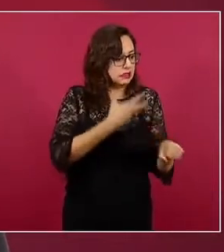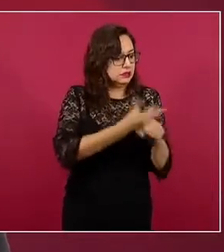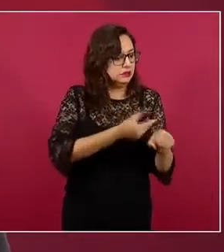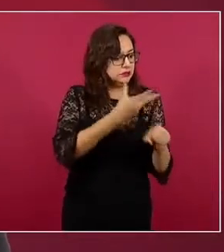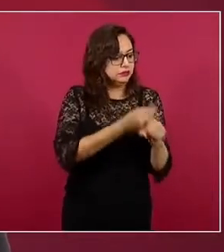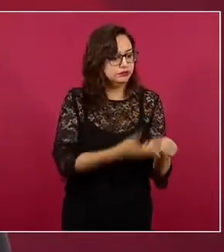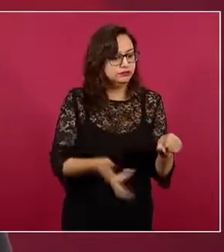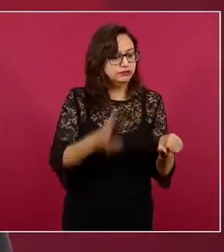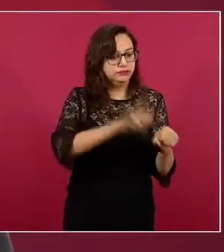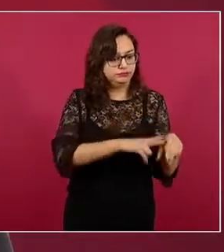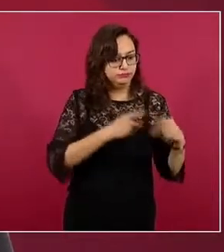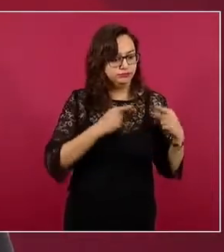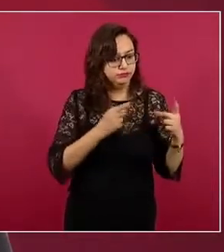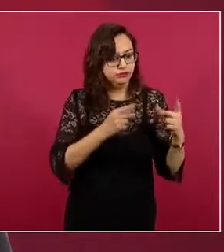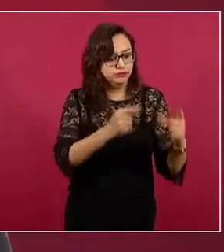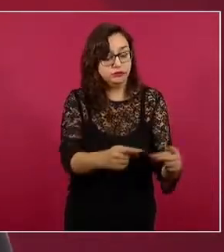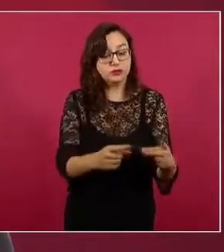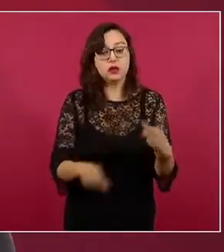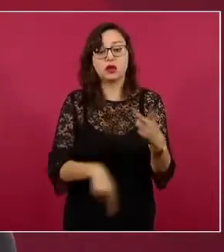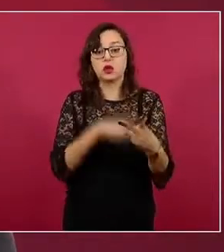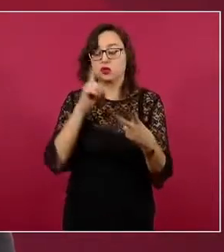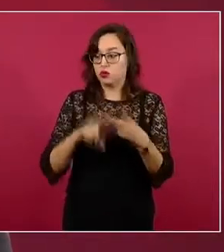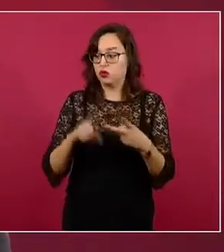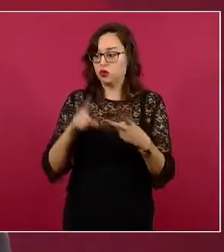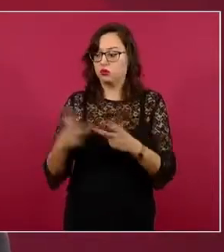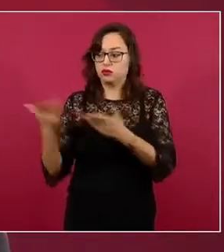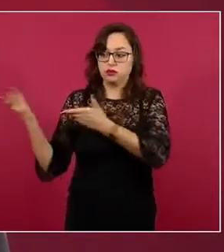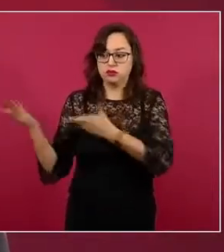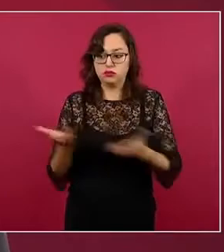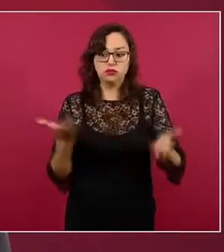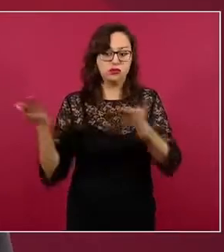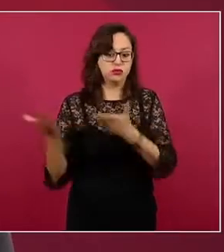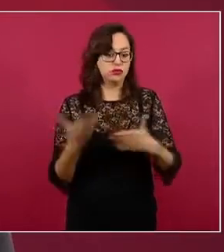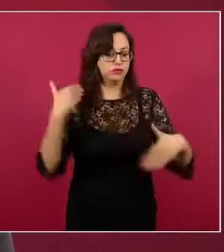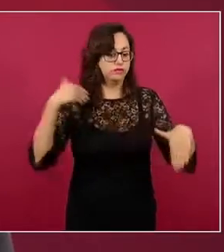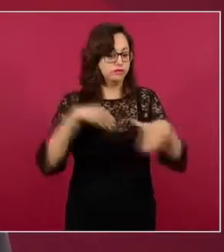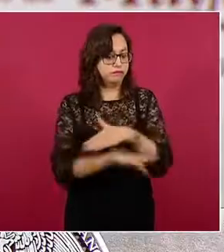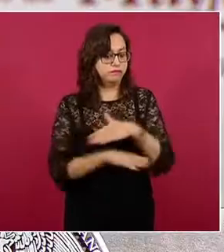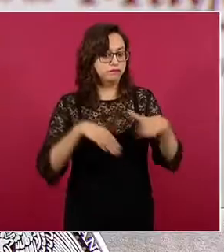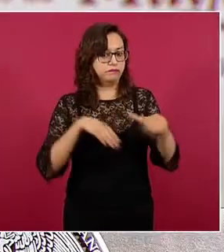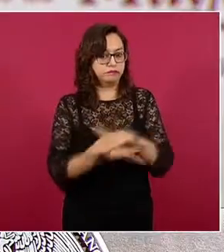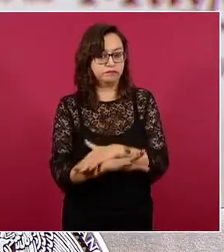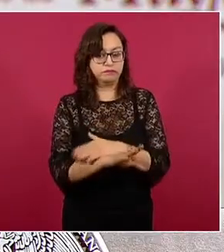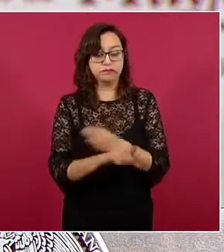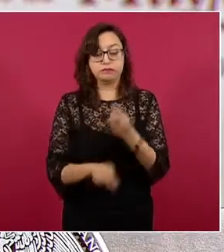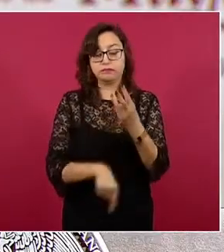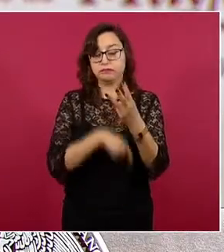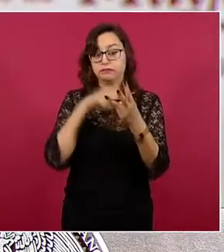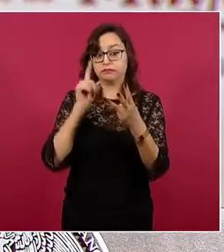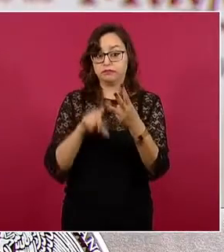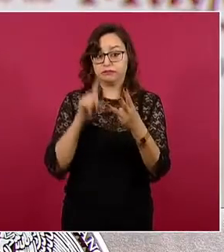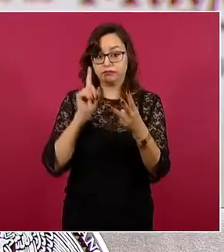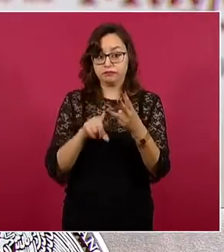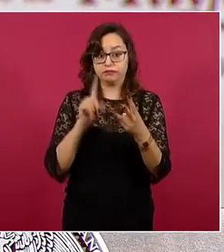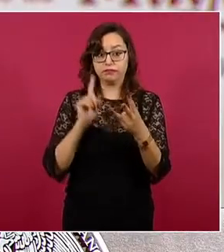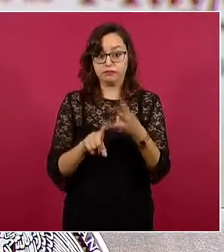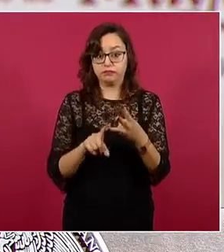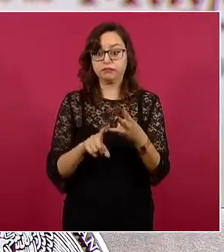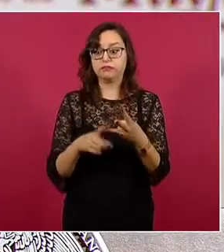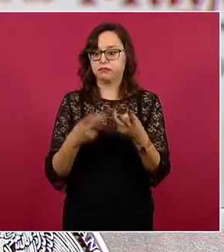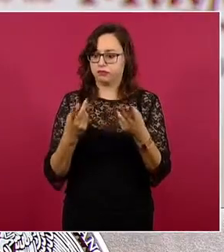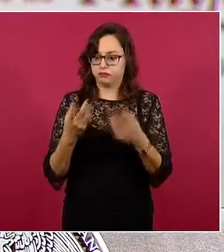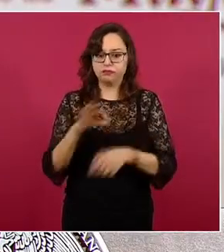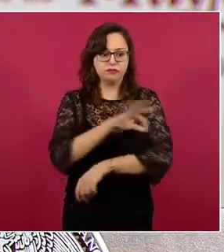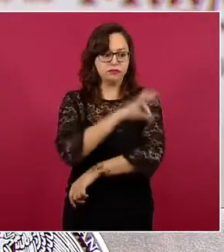necesitaron en las unidades hospitalarias. Tercero, cuando apareció porque se logró desarrollar la